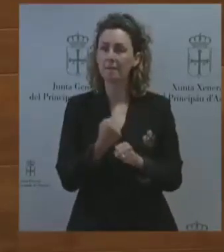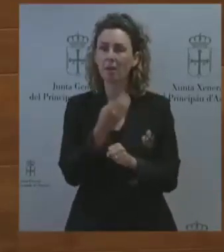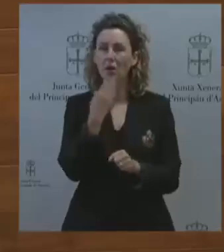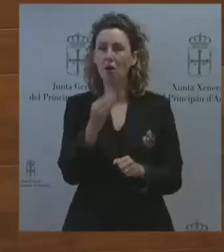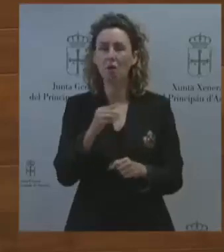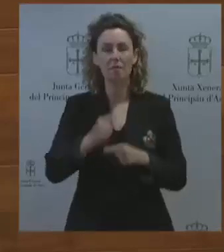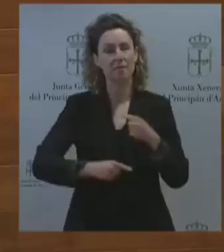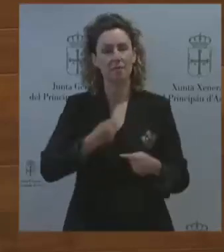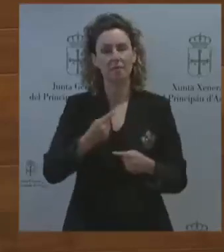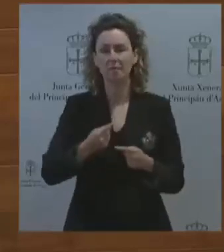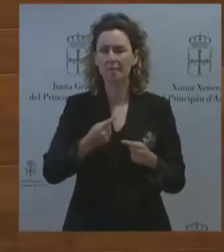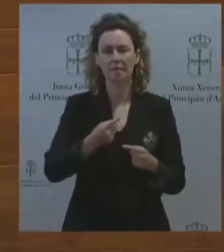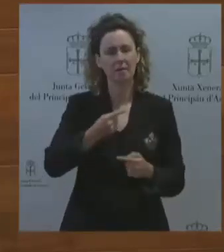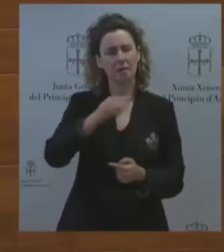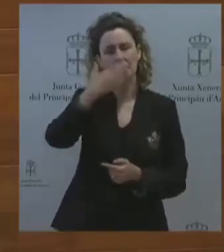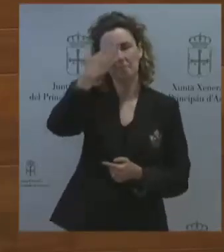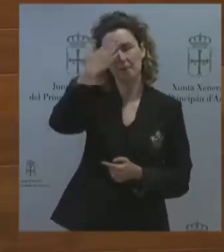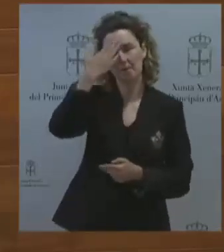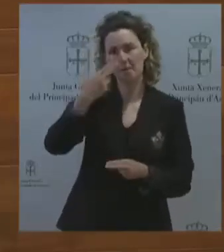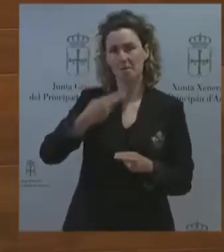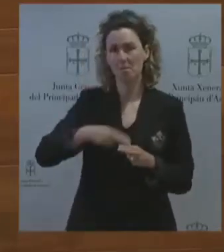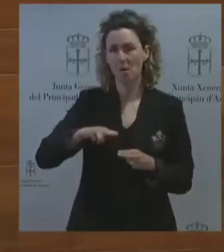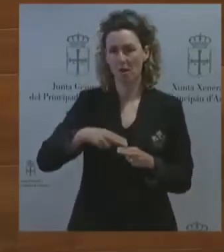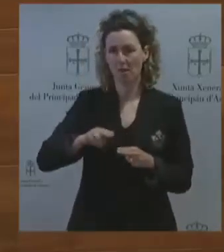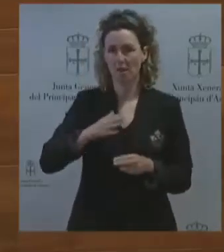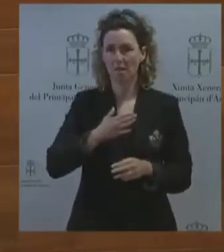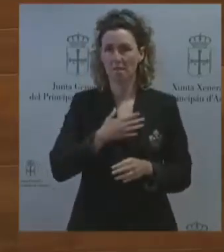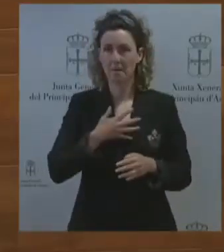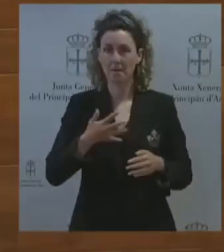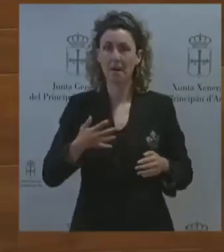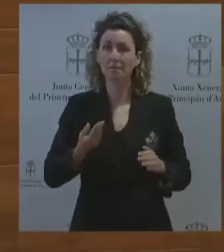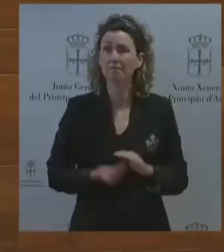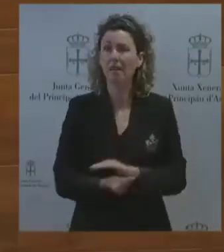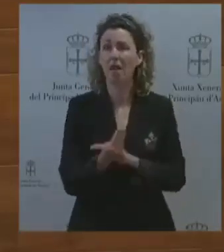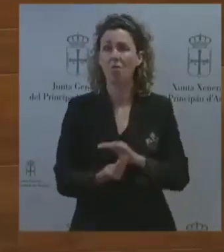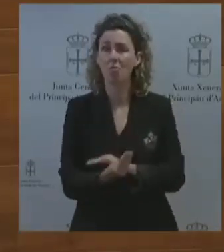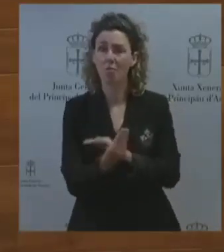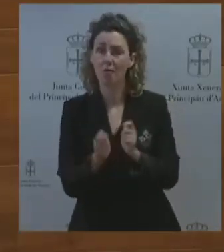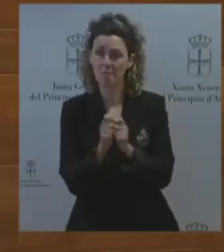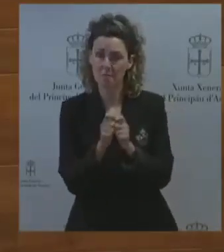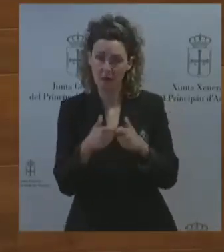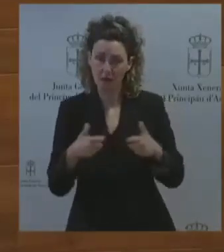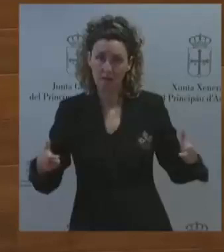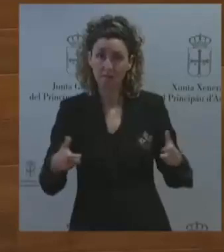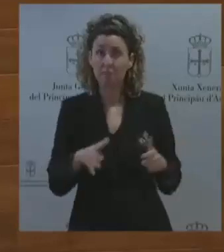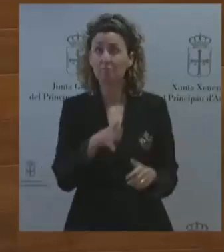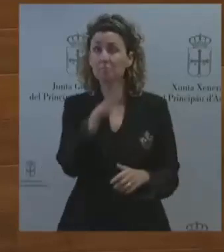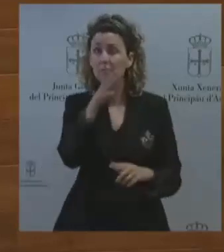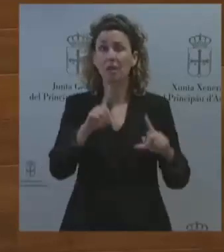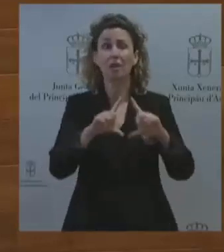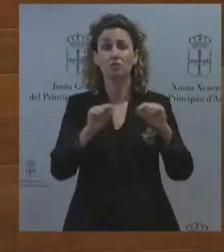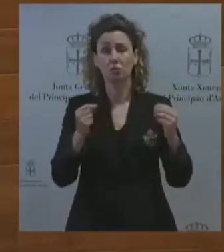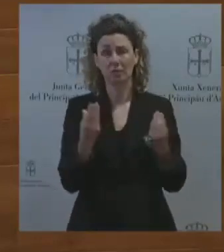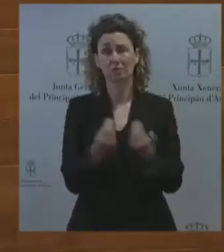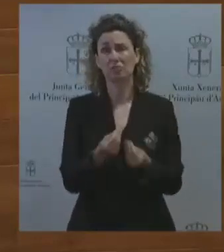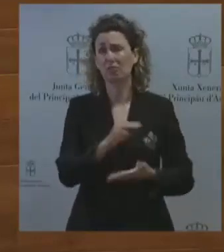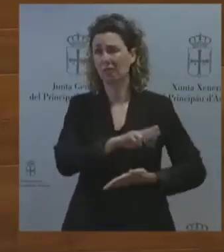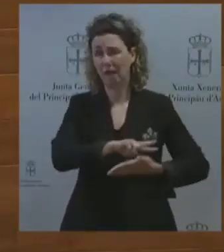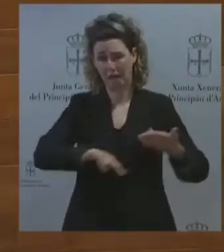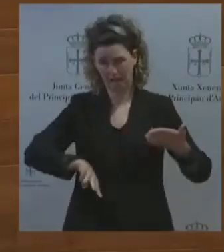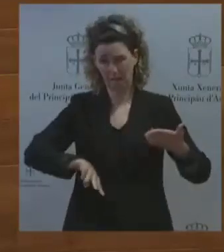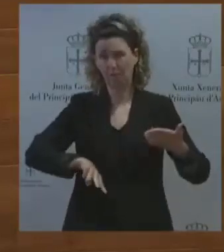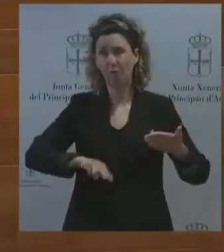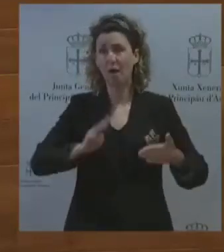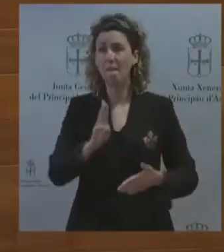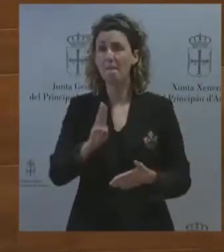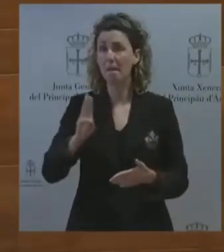políticas, fomentar la natalidad. Porque Asturias, señor Barbón, junto con Galicia, gobernada por el Partido Popular de Feijóo, son las